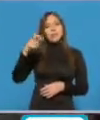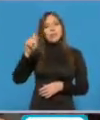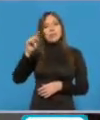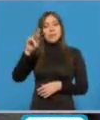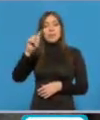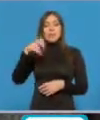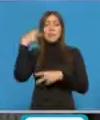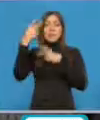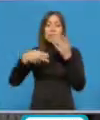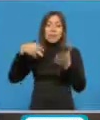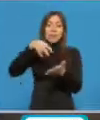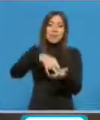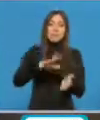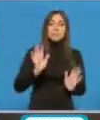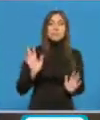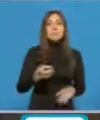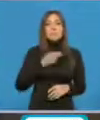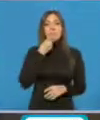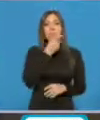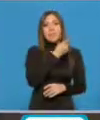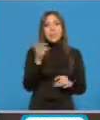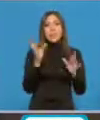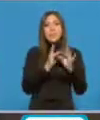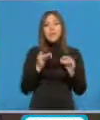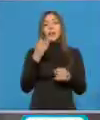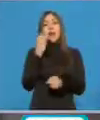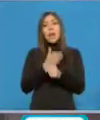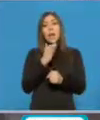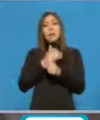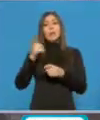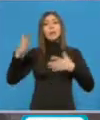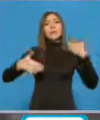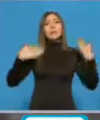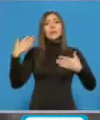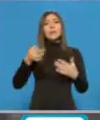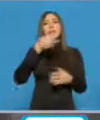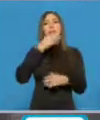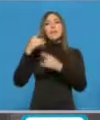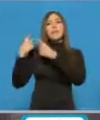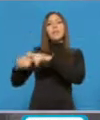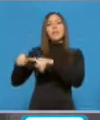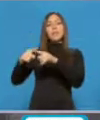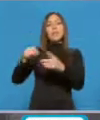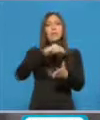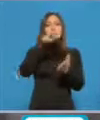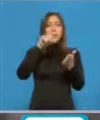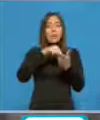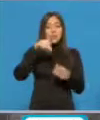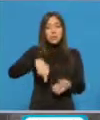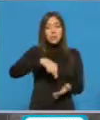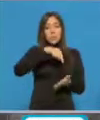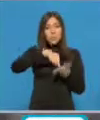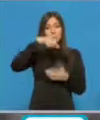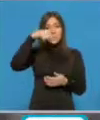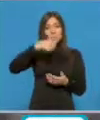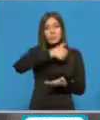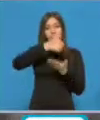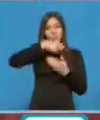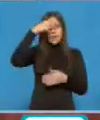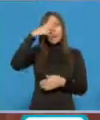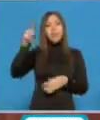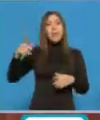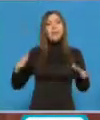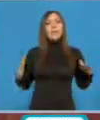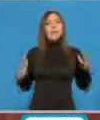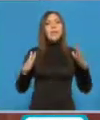Bueno, Oye, y salió ahora una actualmente historia. se celebra y se festeja Sí. en algunas partes de la ciudad, ¿no? En la Este- Ciudad de México, en Sí. Tlatelolco es la fiesta